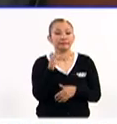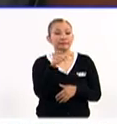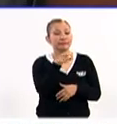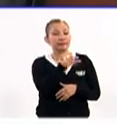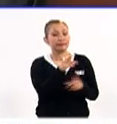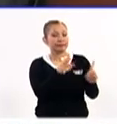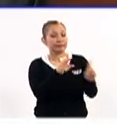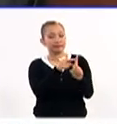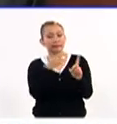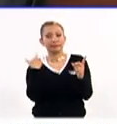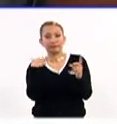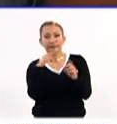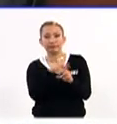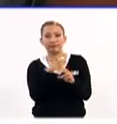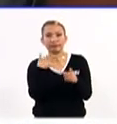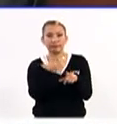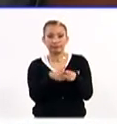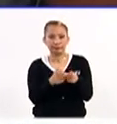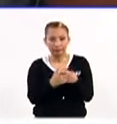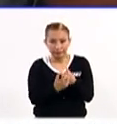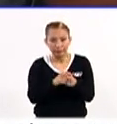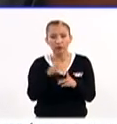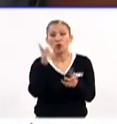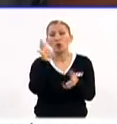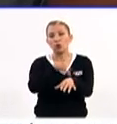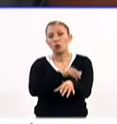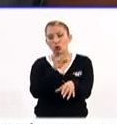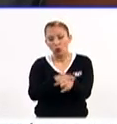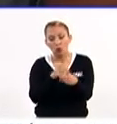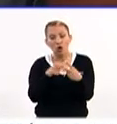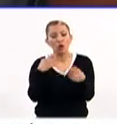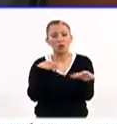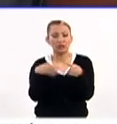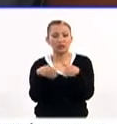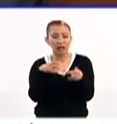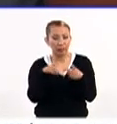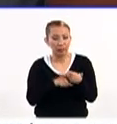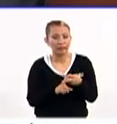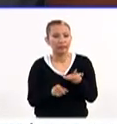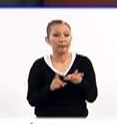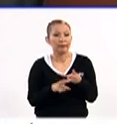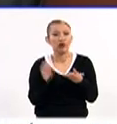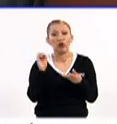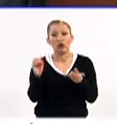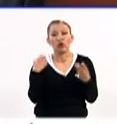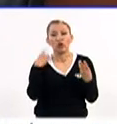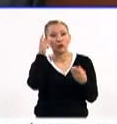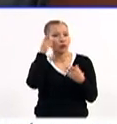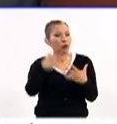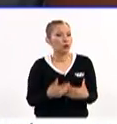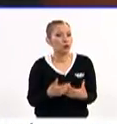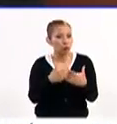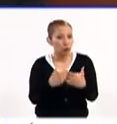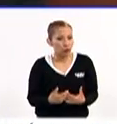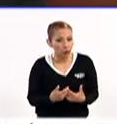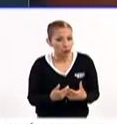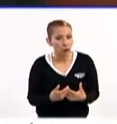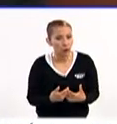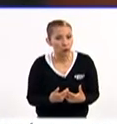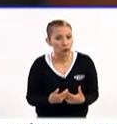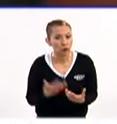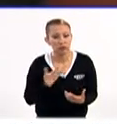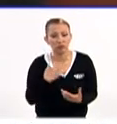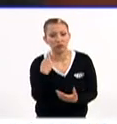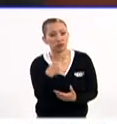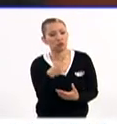un maestro mecánico, electricista, un comerciante, un empresario,